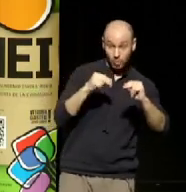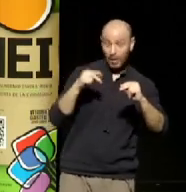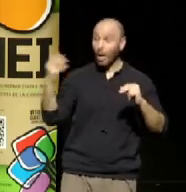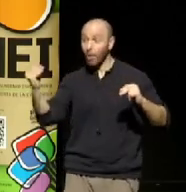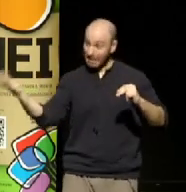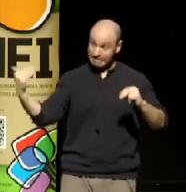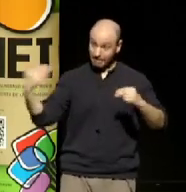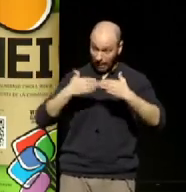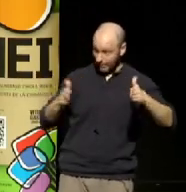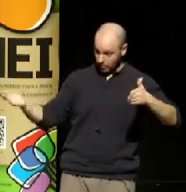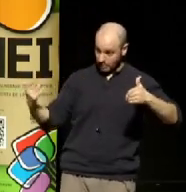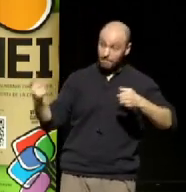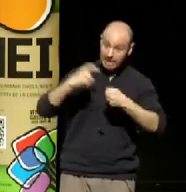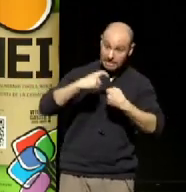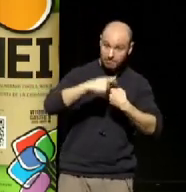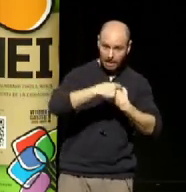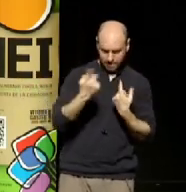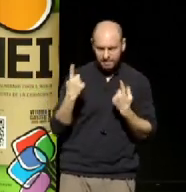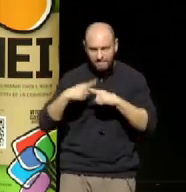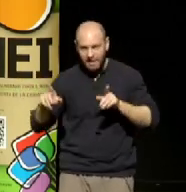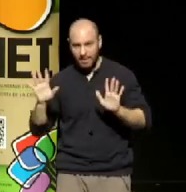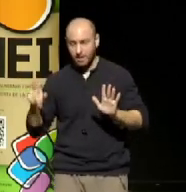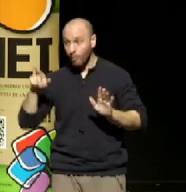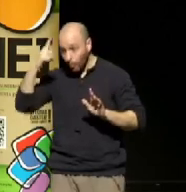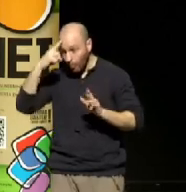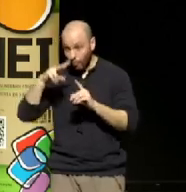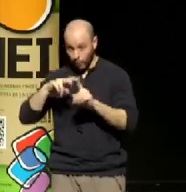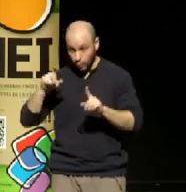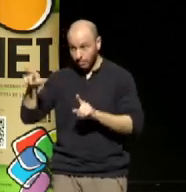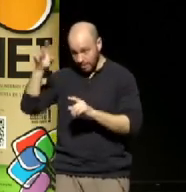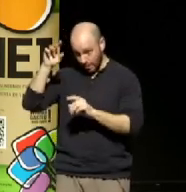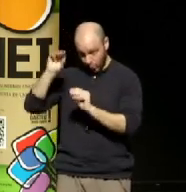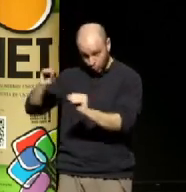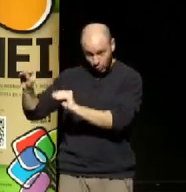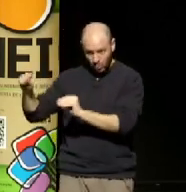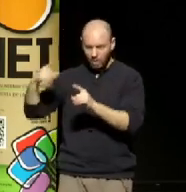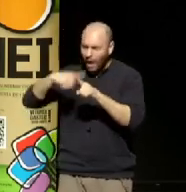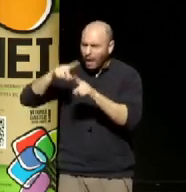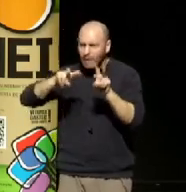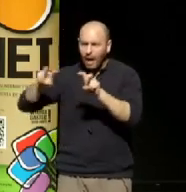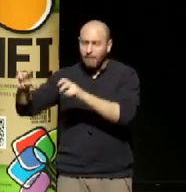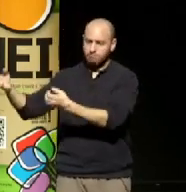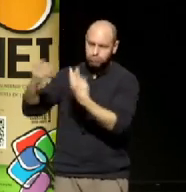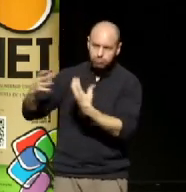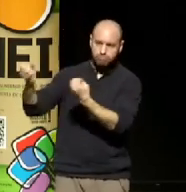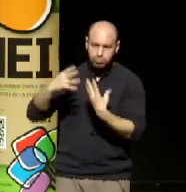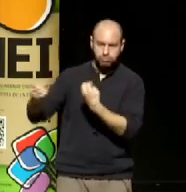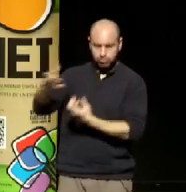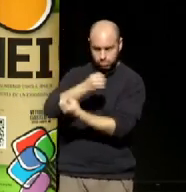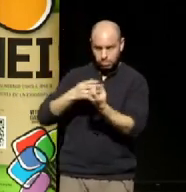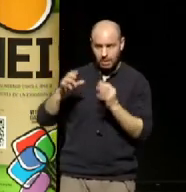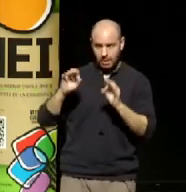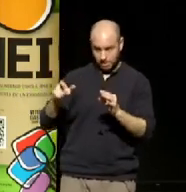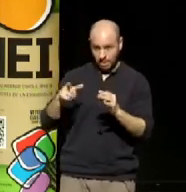Es decir, yo quiero jóvenes que puedan dar su punto de vista sobre una gran cantidad de cosas y hagan lo que para mi juicio es fundamental, equipos